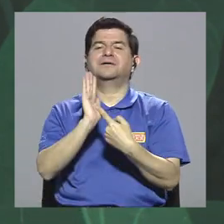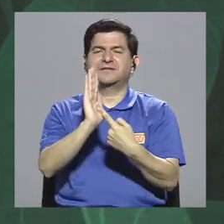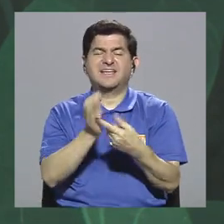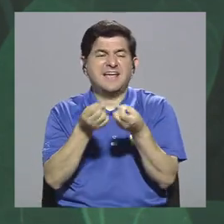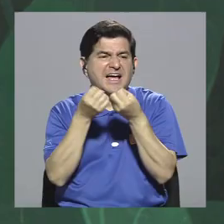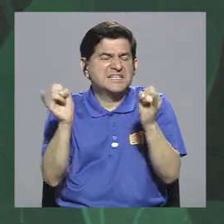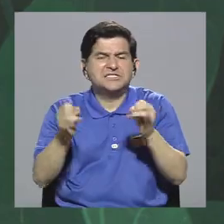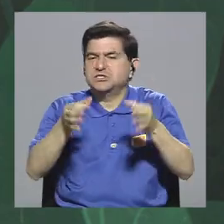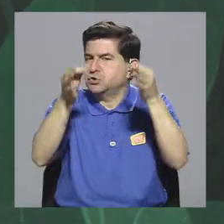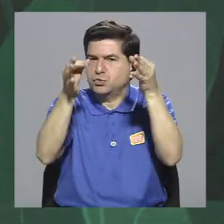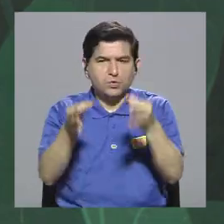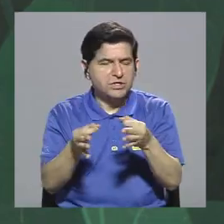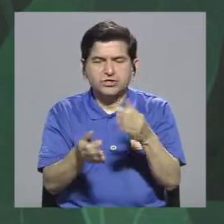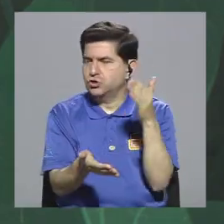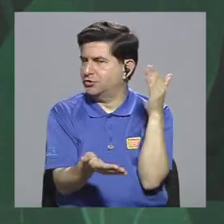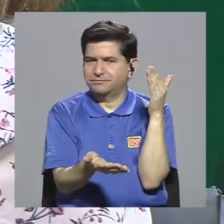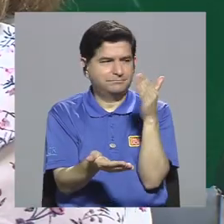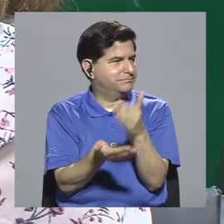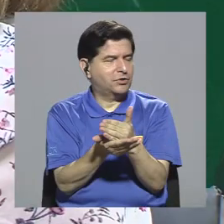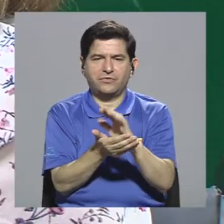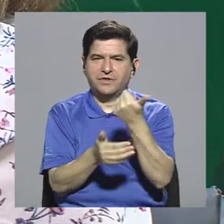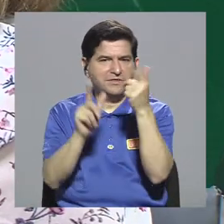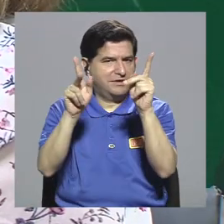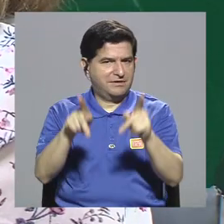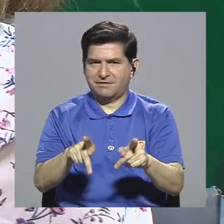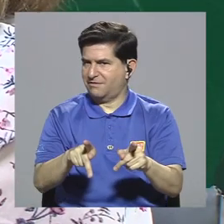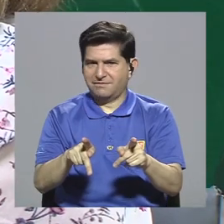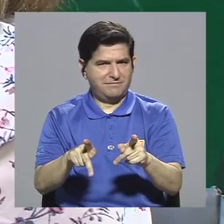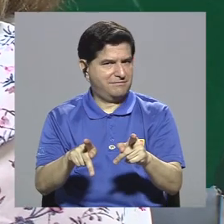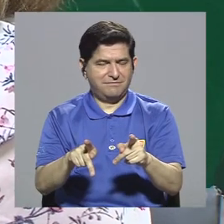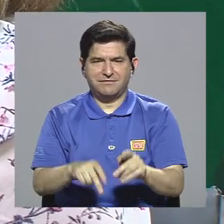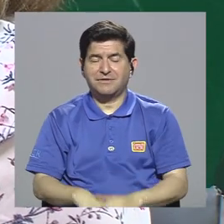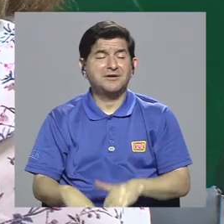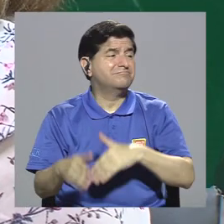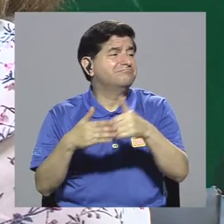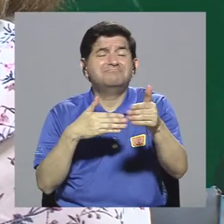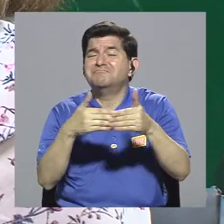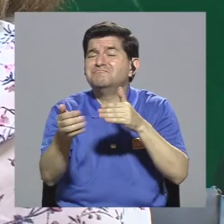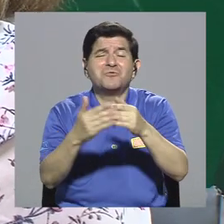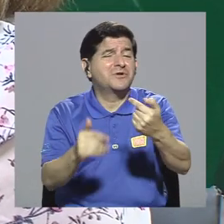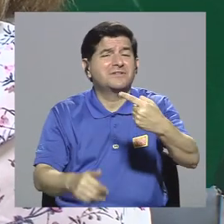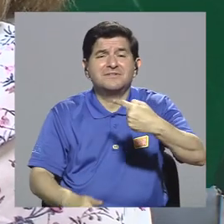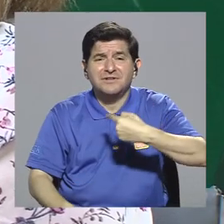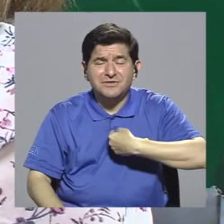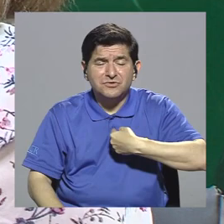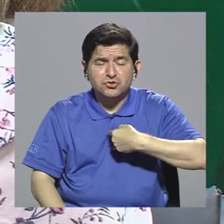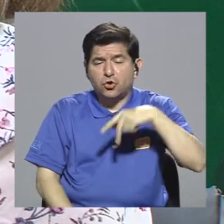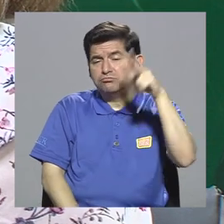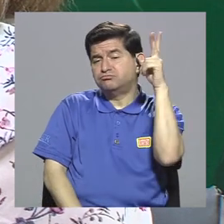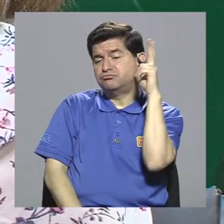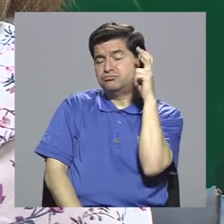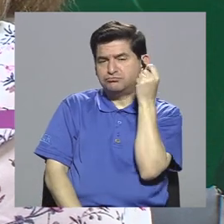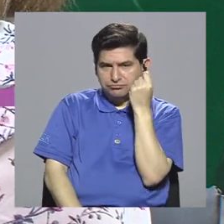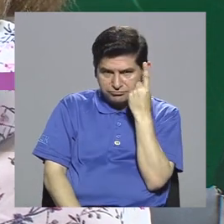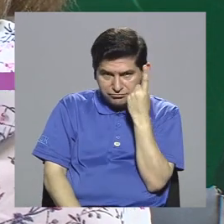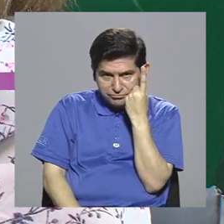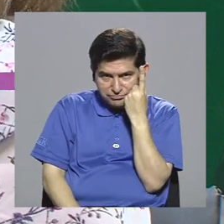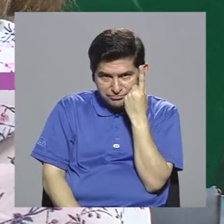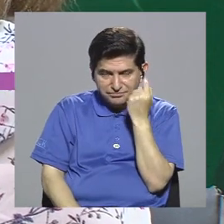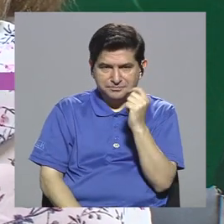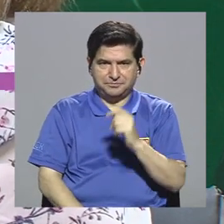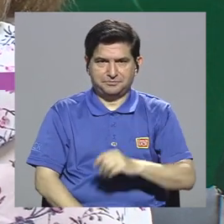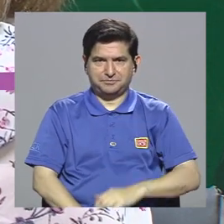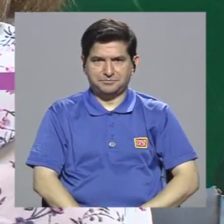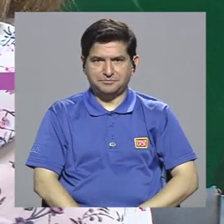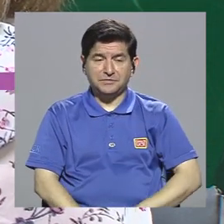juicio, sin interrupciones. No importa si yo, el que escucha, entiendo o